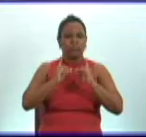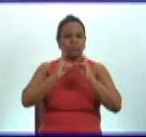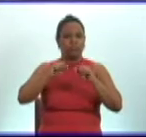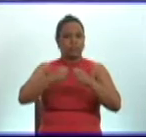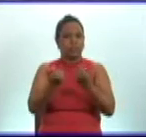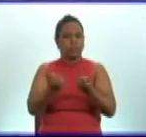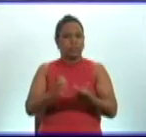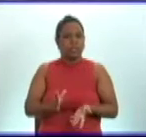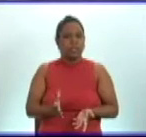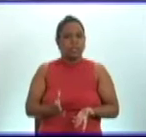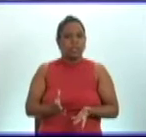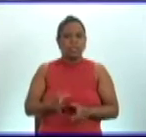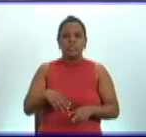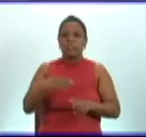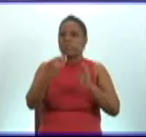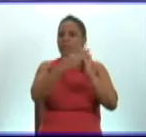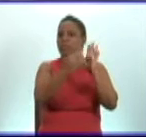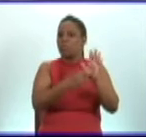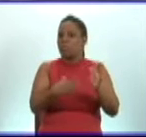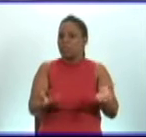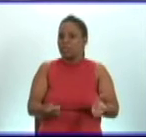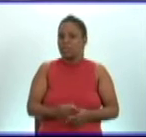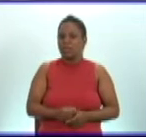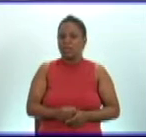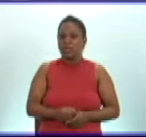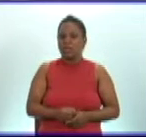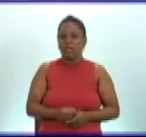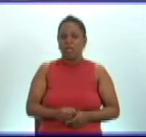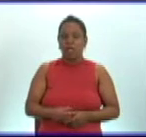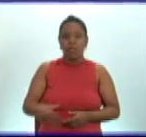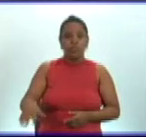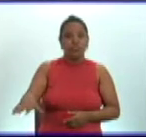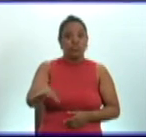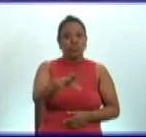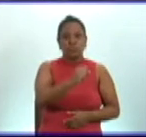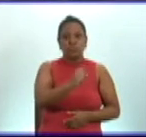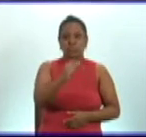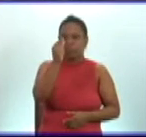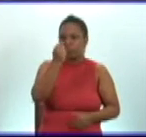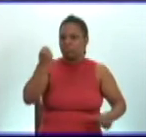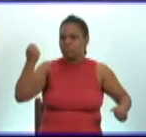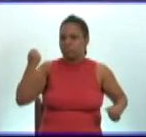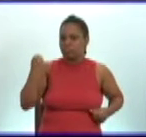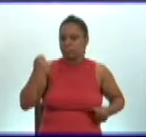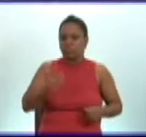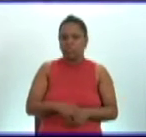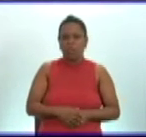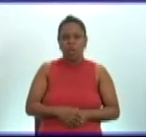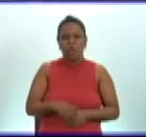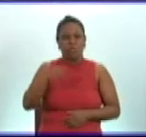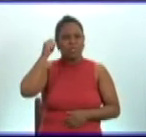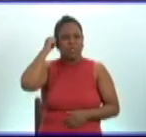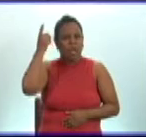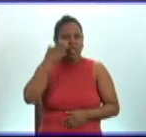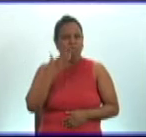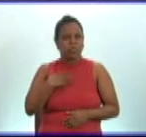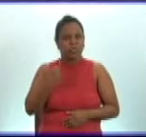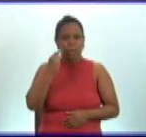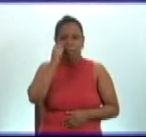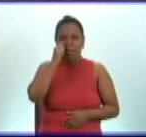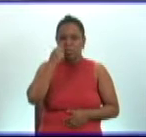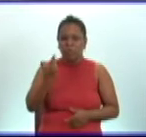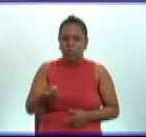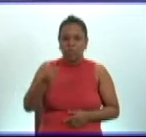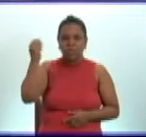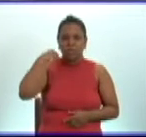medidas? La Capitán. noticia está en boca de todos los voluntarios. ¿Usted se imagina el estado en que se encuentran mis hombres, sabiendo que han sido